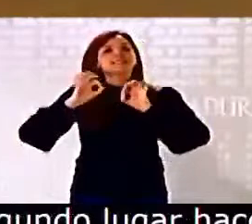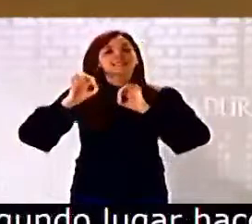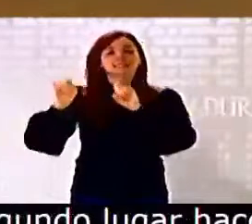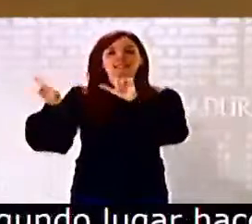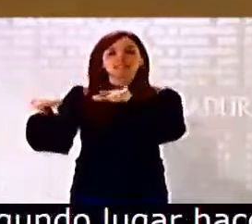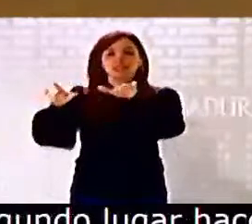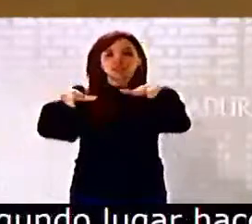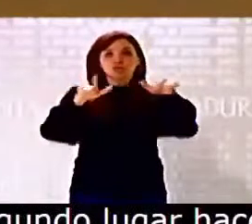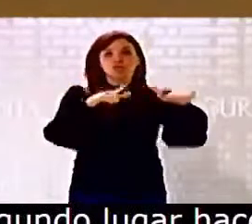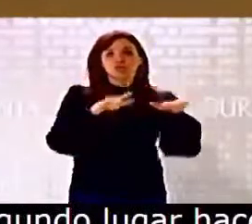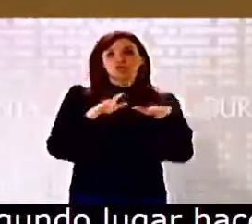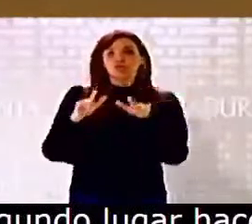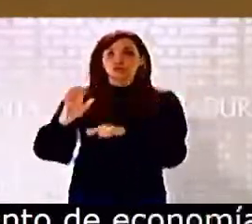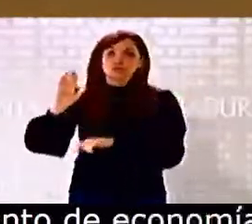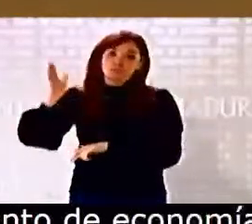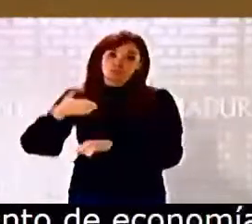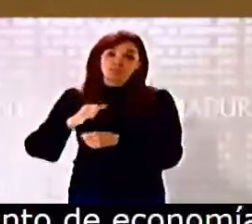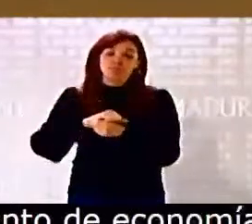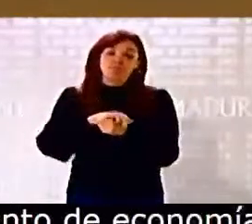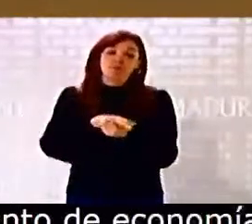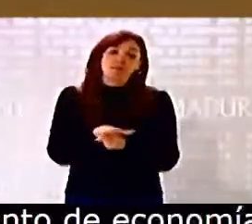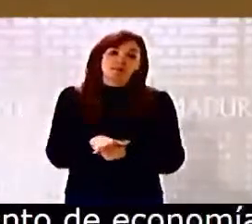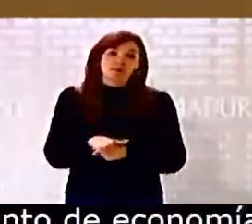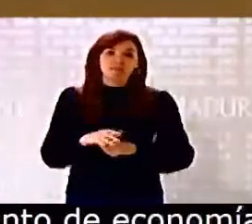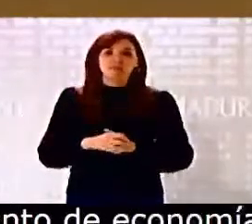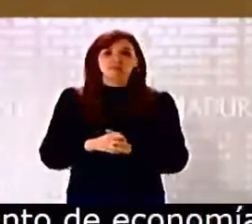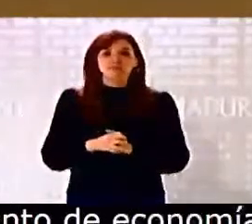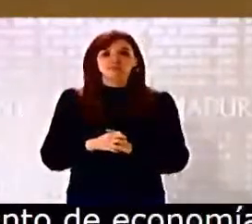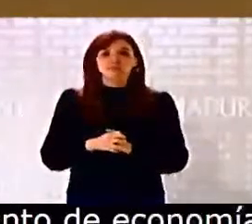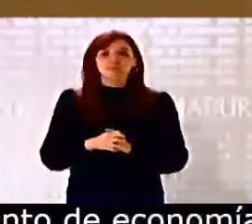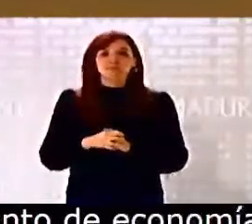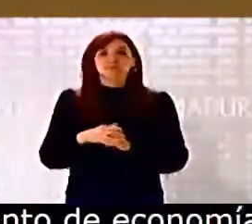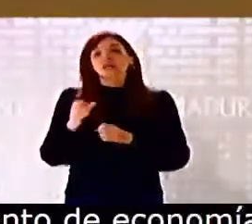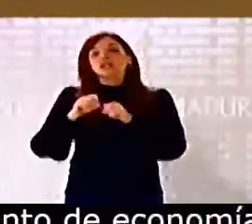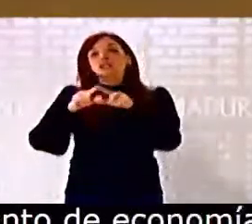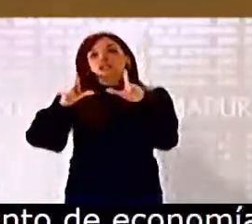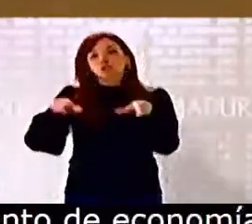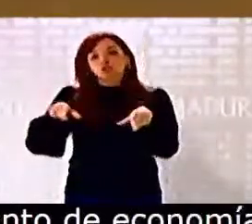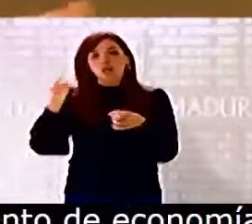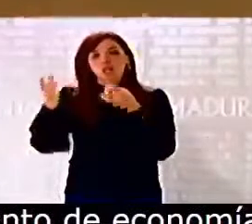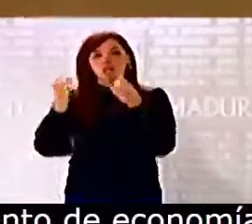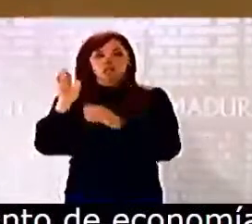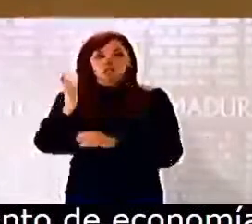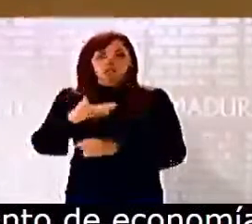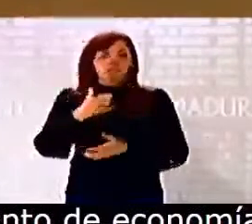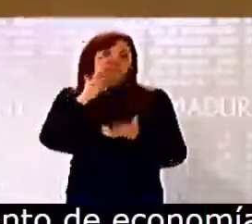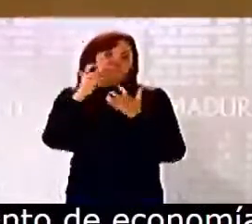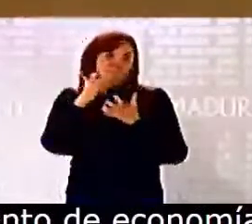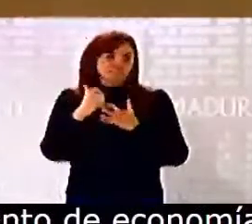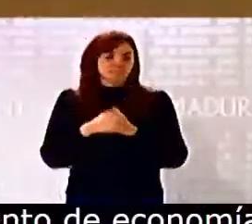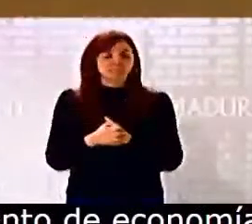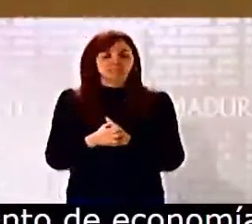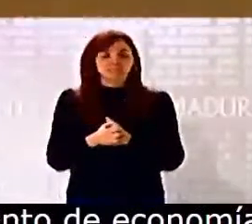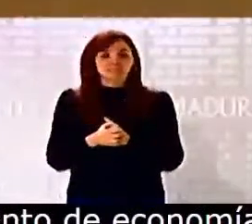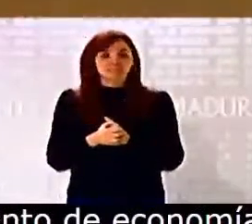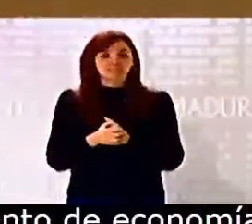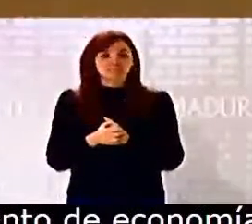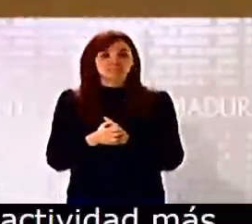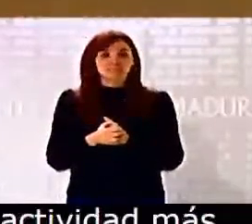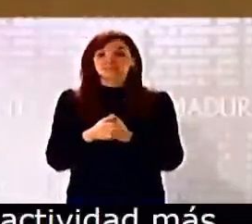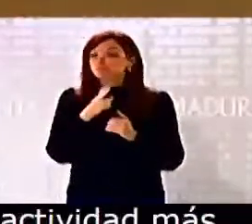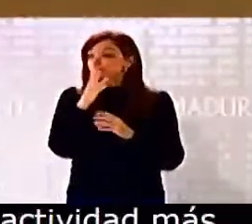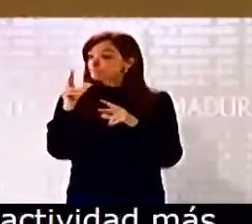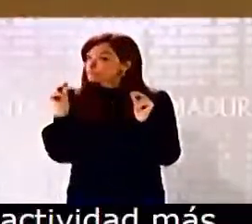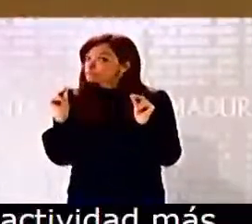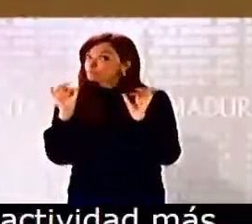sectores especialmente más afectados por esta pandemia, de los sectores de actividad más afectados. Dicho esto, paso a